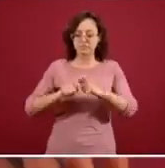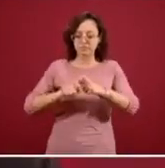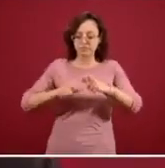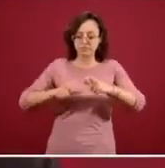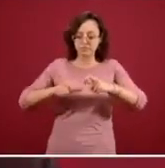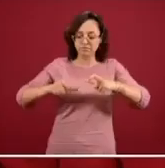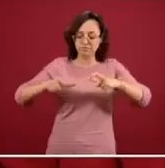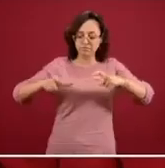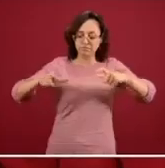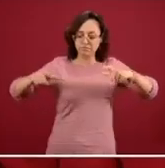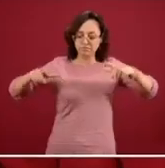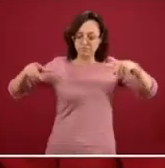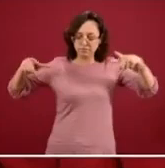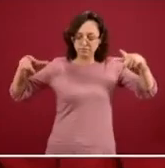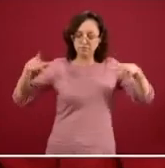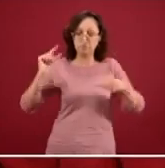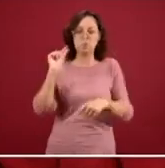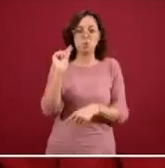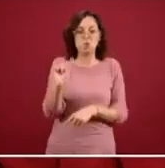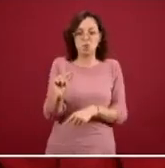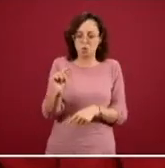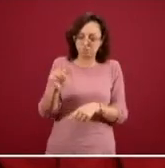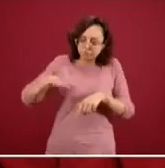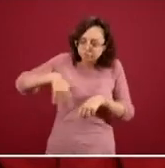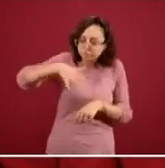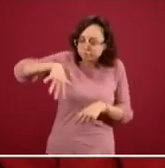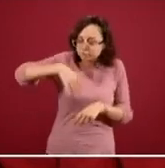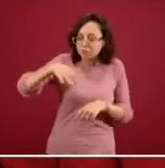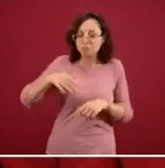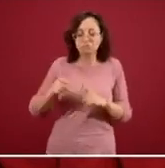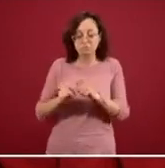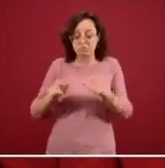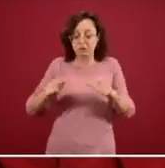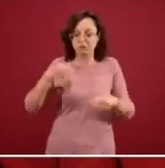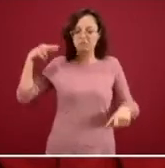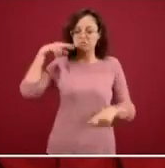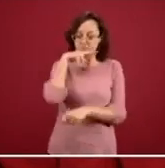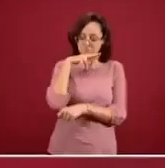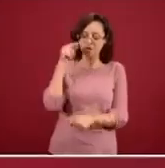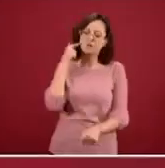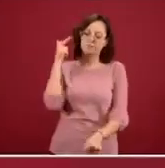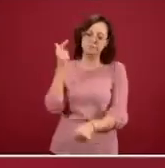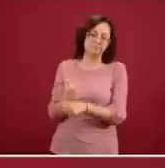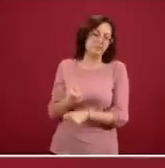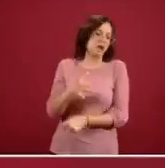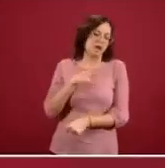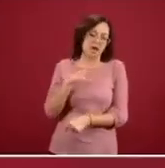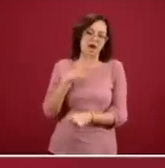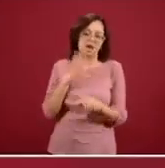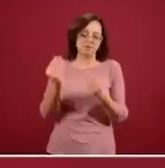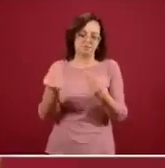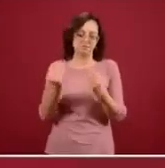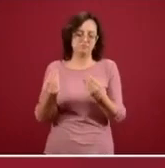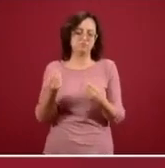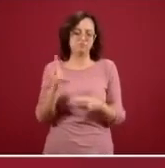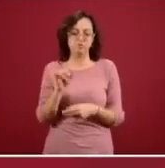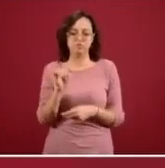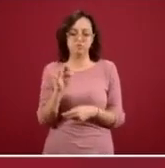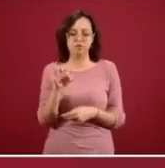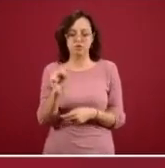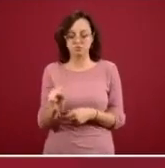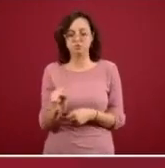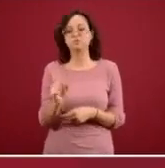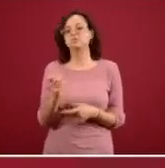necesite, hay menos carga viral, y entre menos ciclos se necesite, hay más carga viral. Entonces sí se conoce de